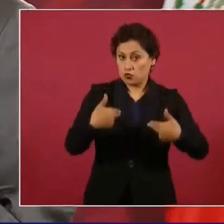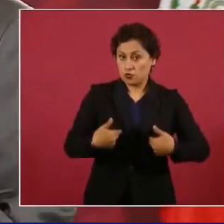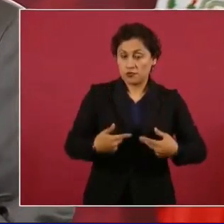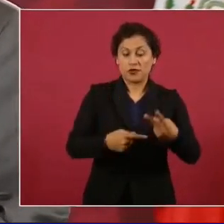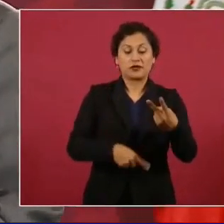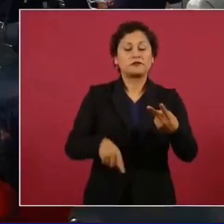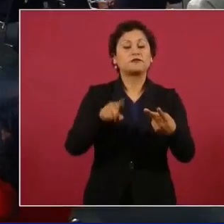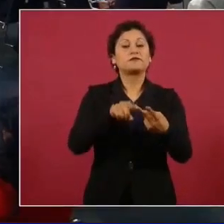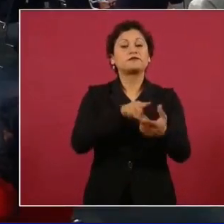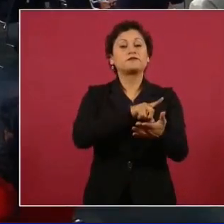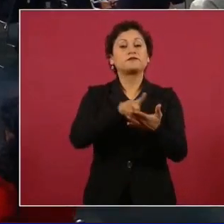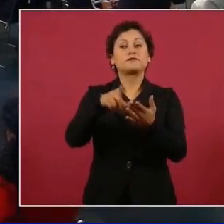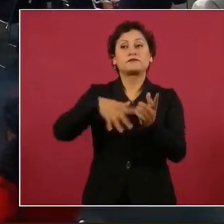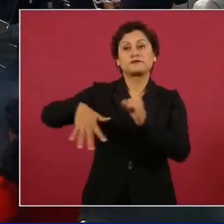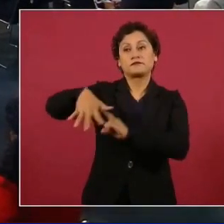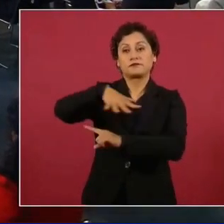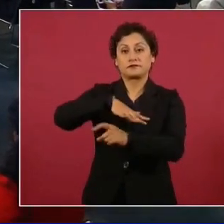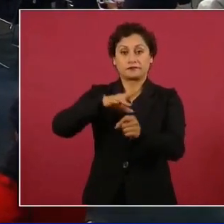ambientalismo,